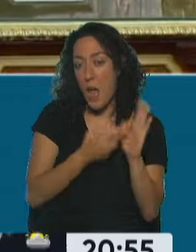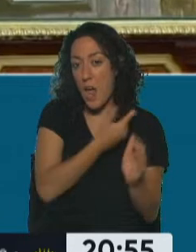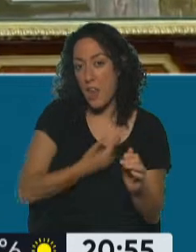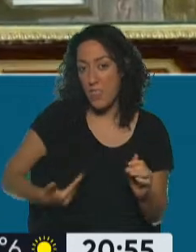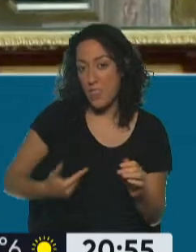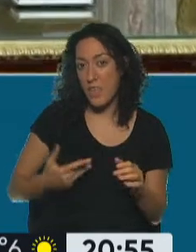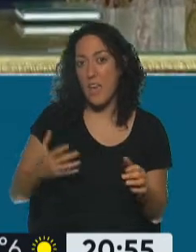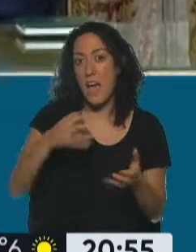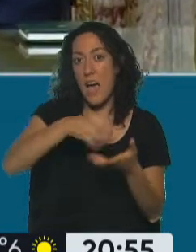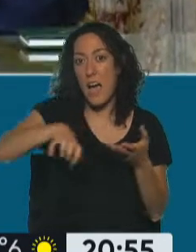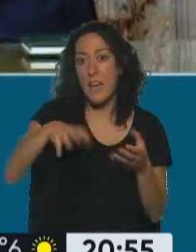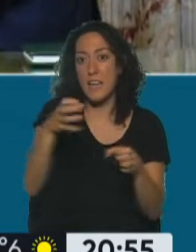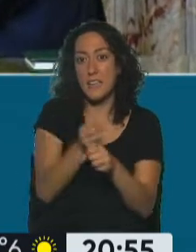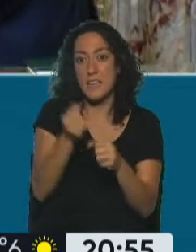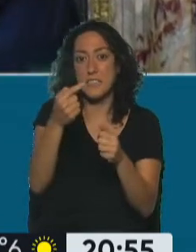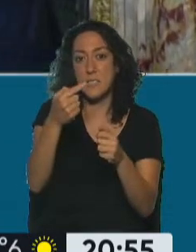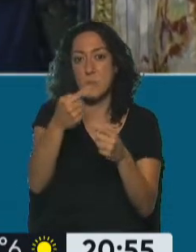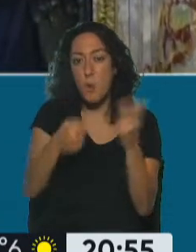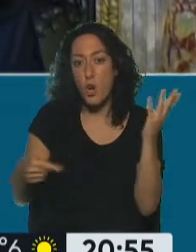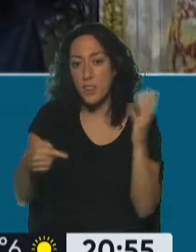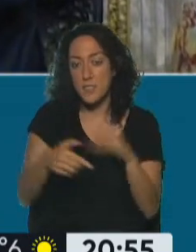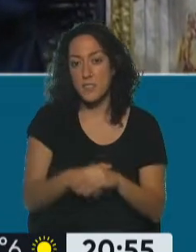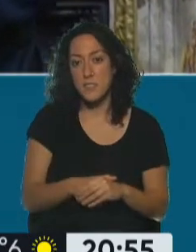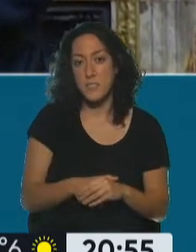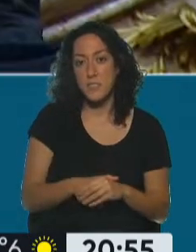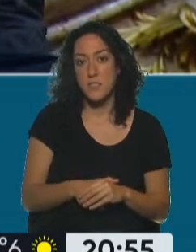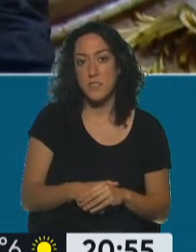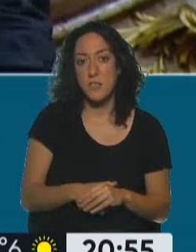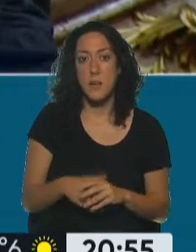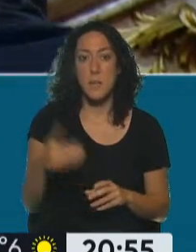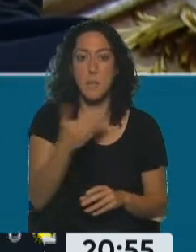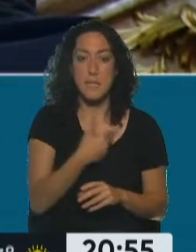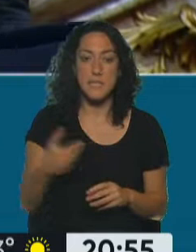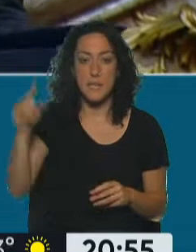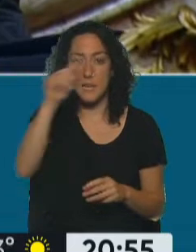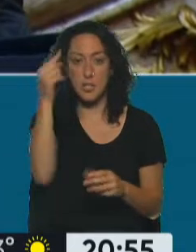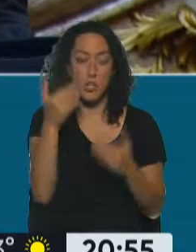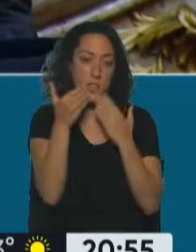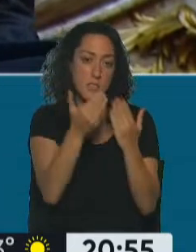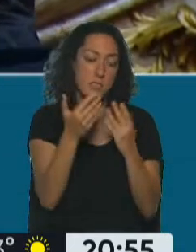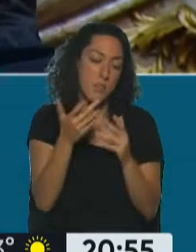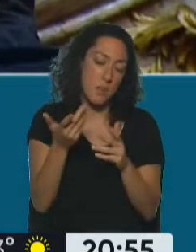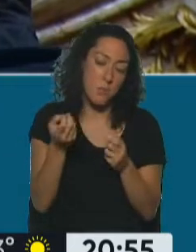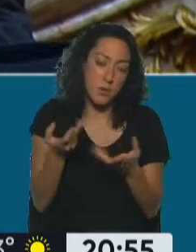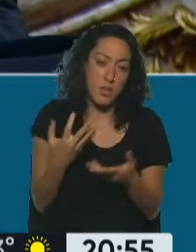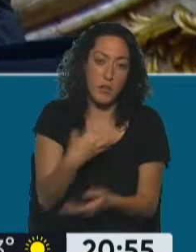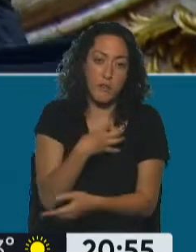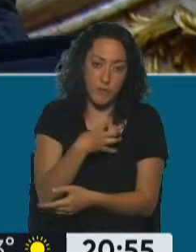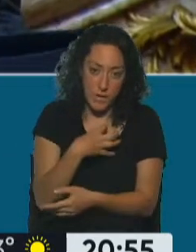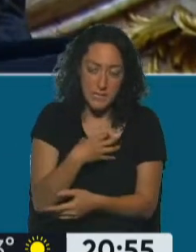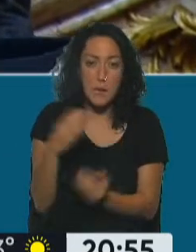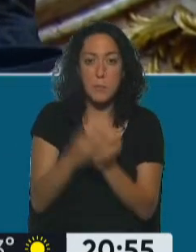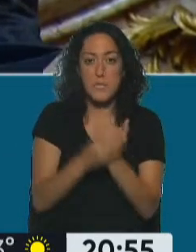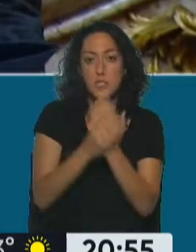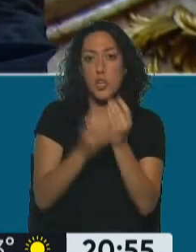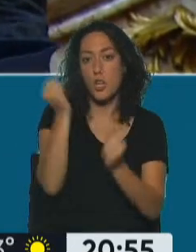transporte. Quiero agradecer fuertemente al señor presidente de la Nación que ha confiado en mí, al ministro de